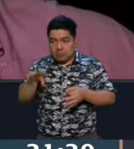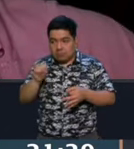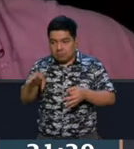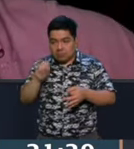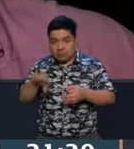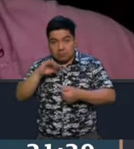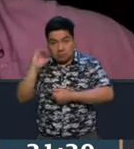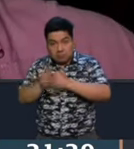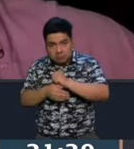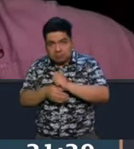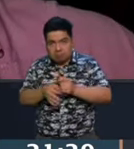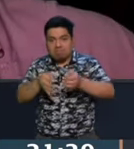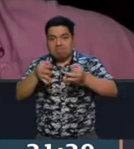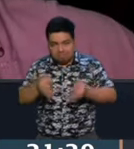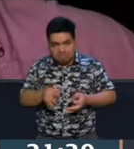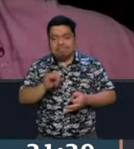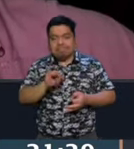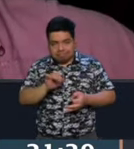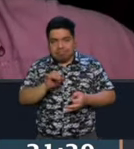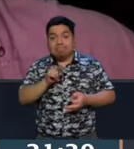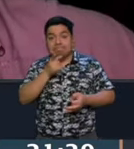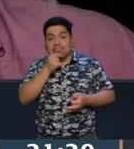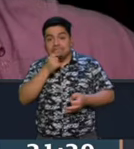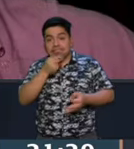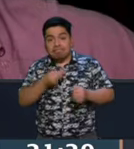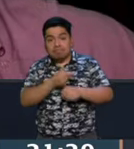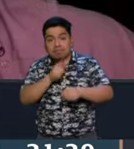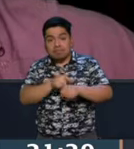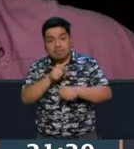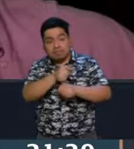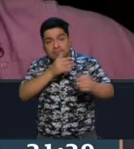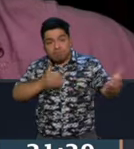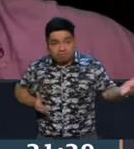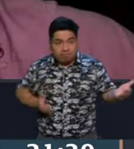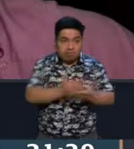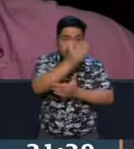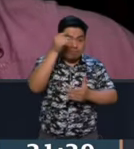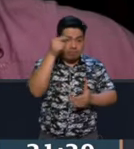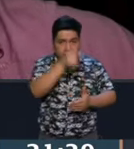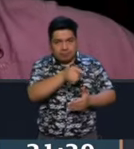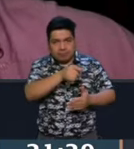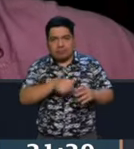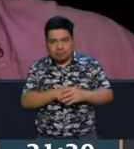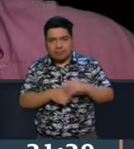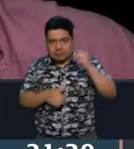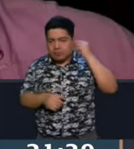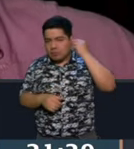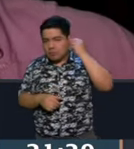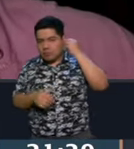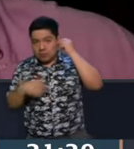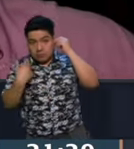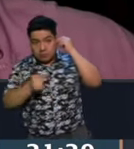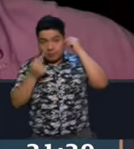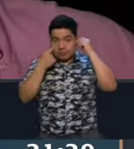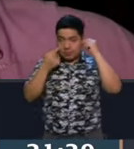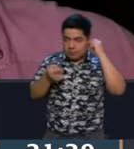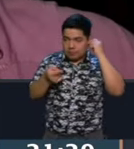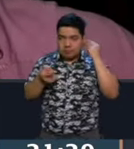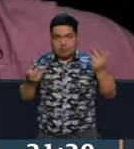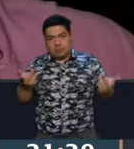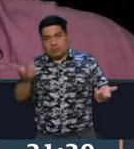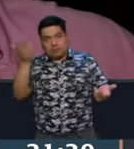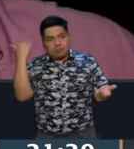sabíamos si estaban plenamente confirmadas. Ya para el cierre de este espacio noticioso, ya estaba confirmado que sí, efectivamente, la Policía Nacional había